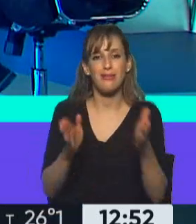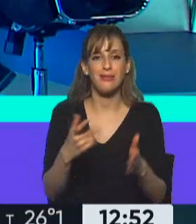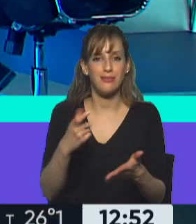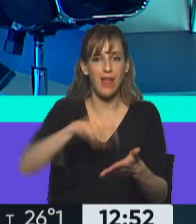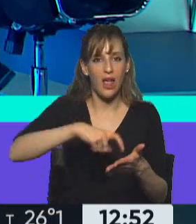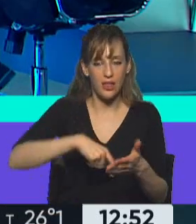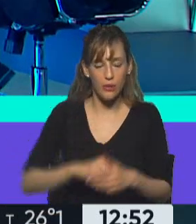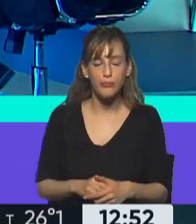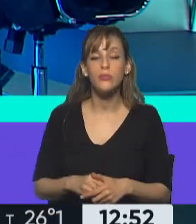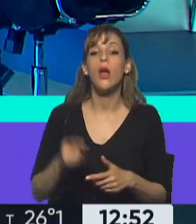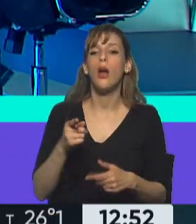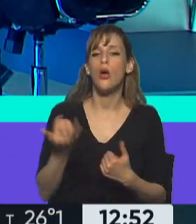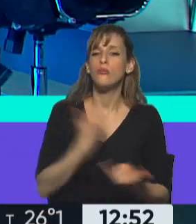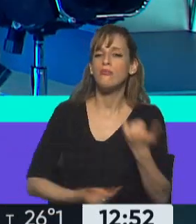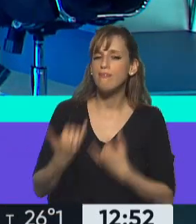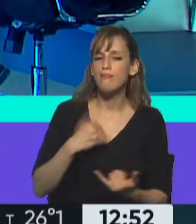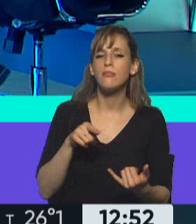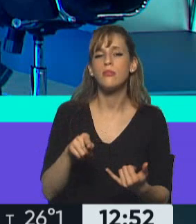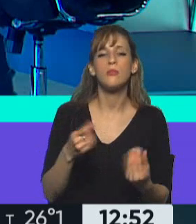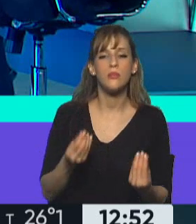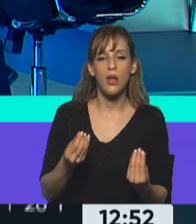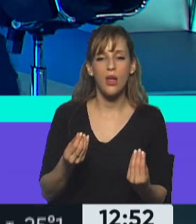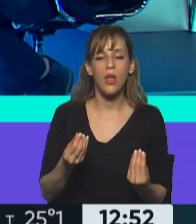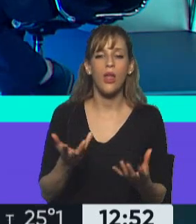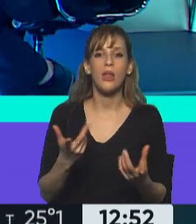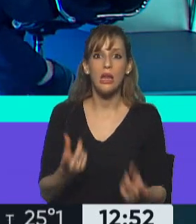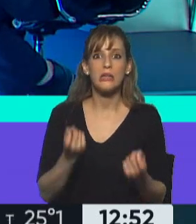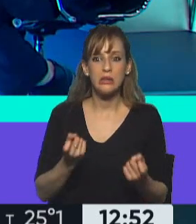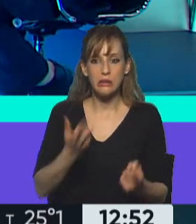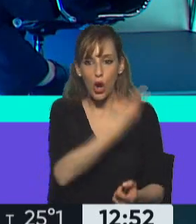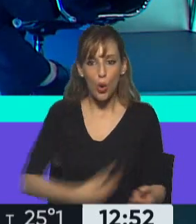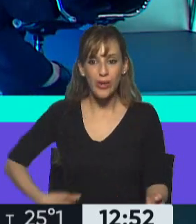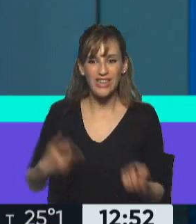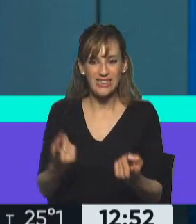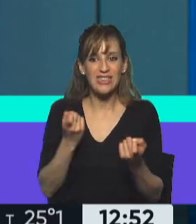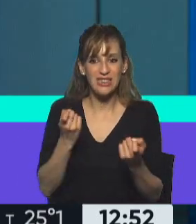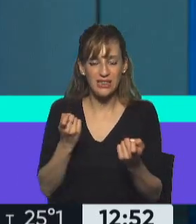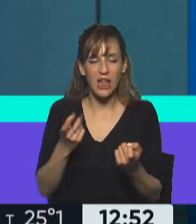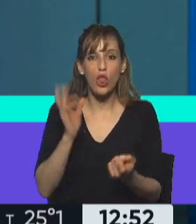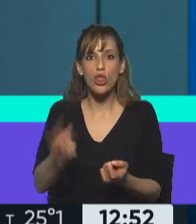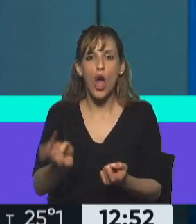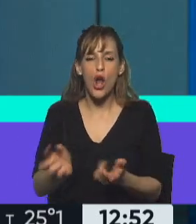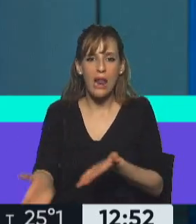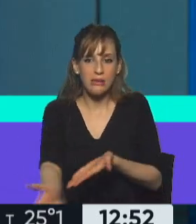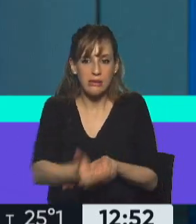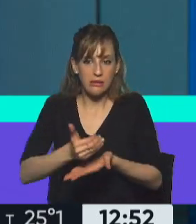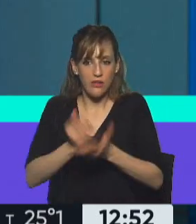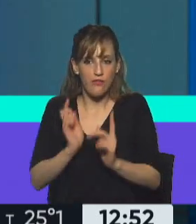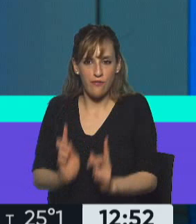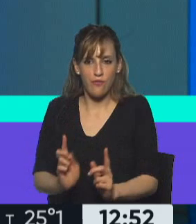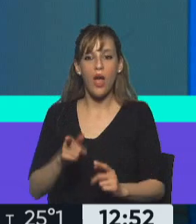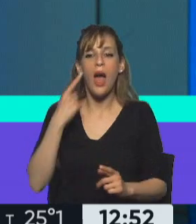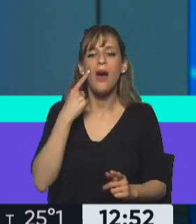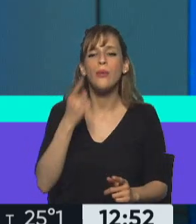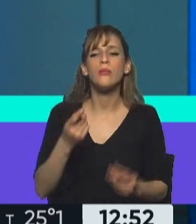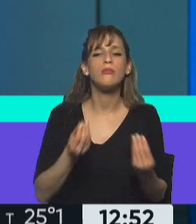el viernes, esto tiene que ver con la necesidad de quedarse con los dólares, de mantener los dólares. ¿Te parece si en la próxima placa vemos cuál es el impacto fundamental